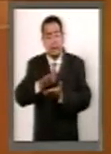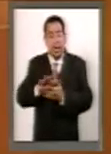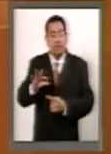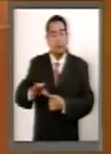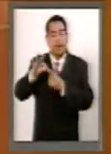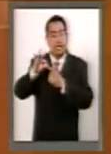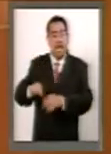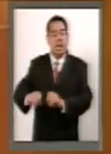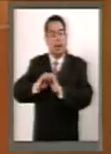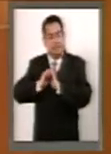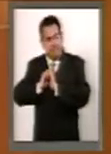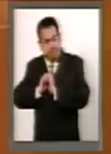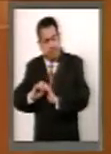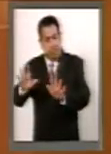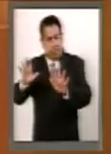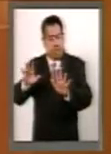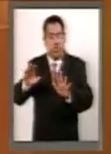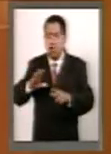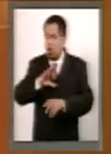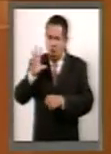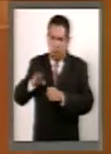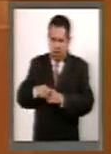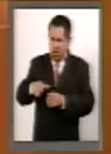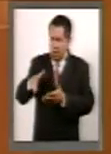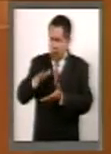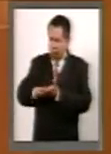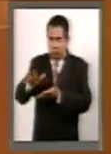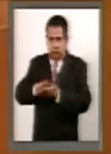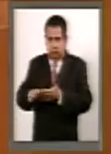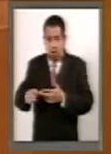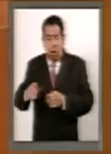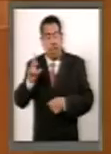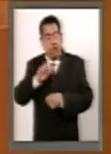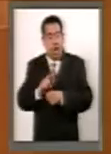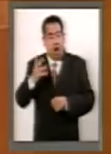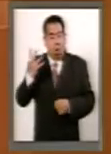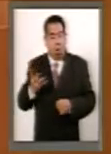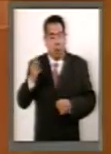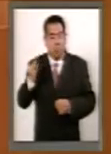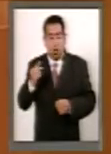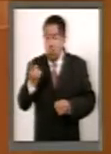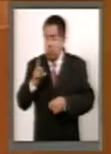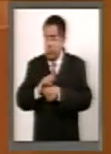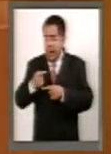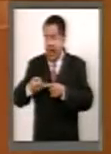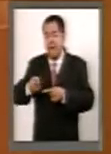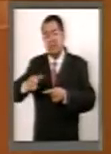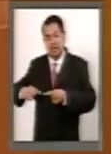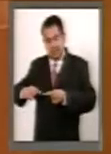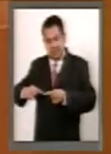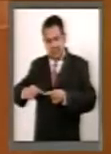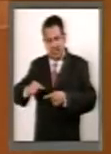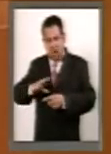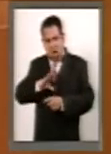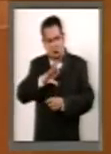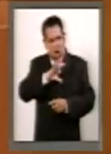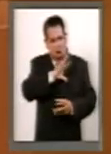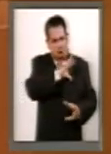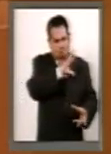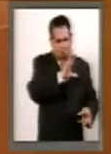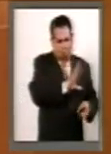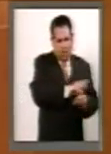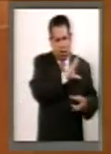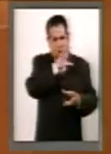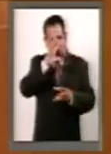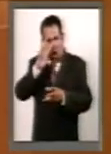conocer profusamente, en su edición del 4 de febrero, un día antes, el contenido íntegro de la